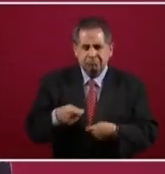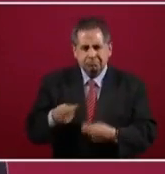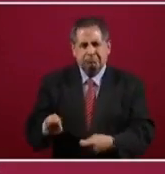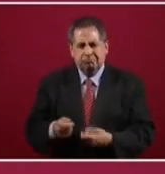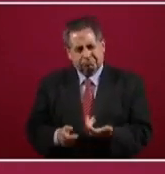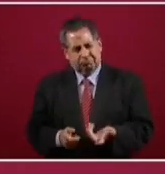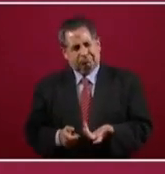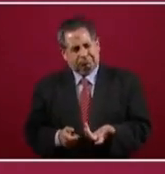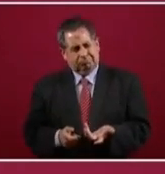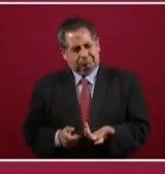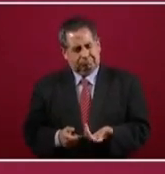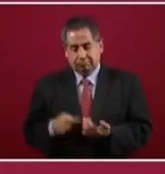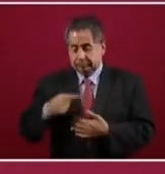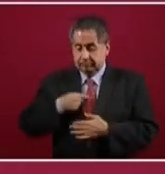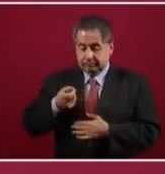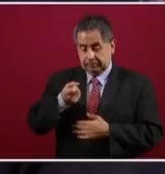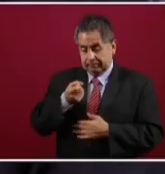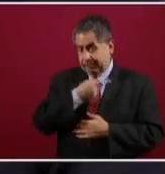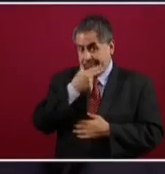Cuando estaba de secretario de Hacienda,